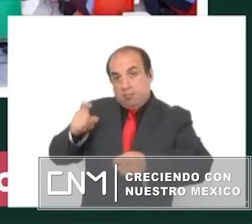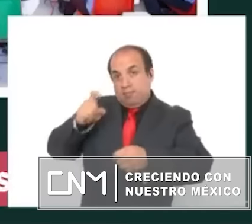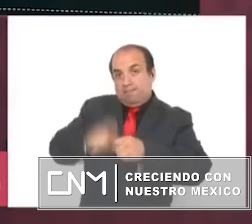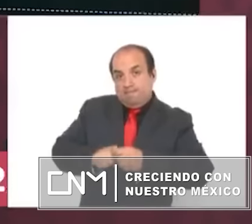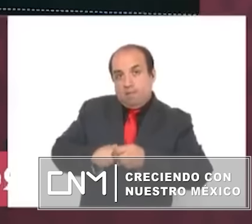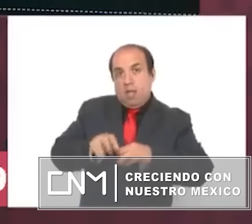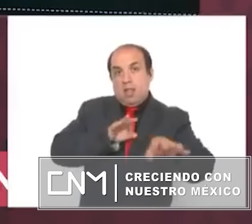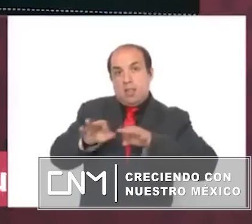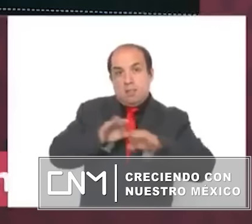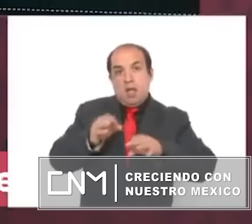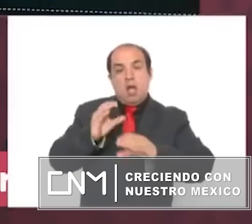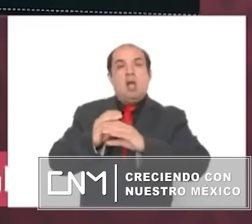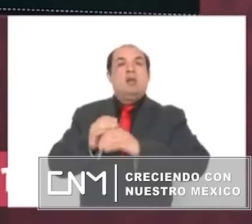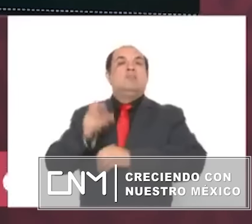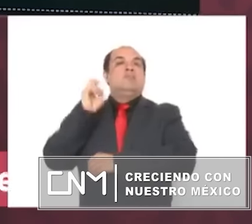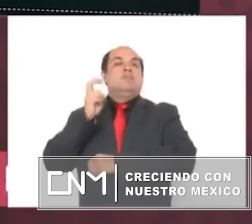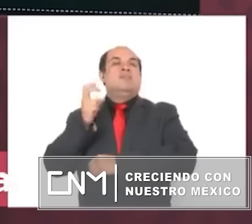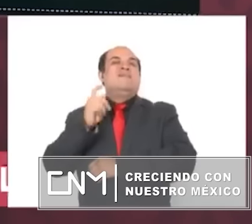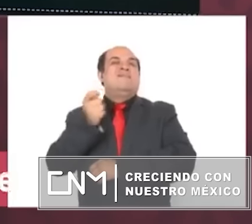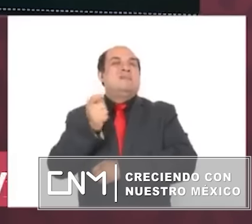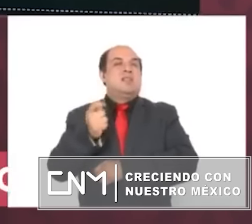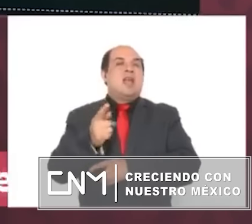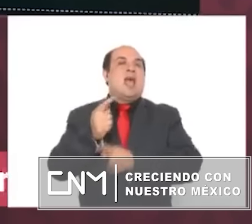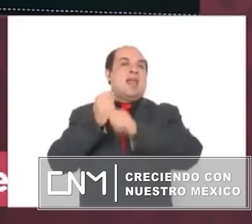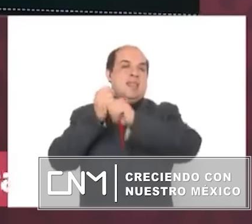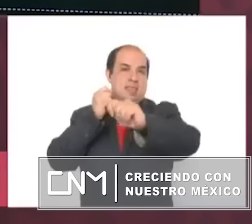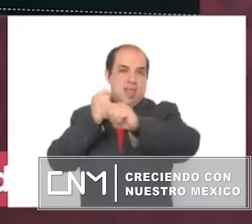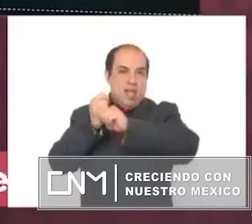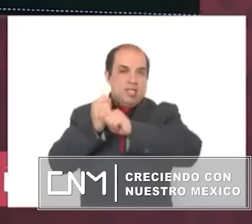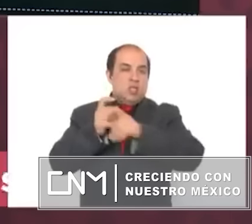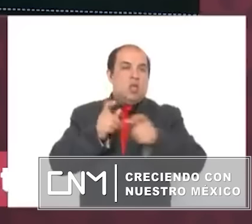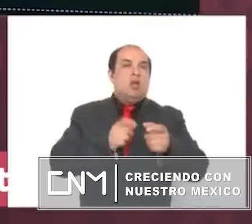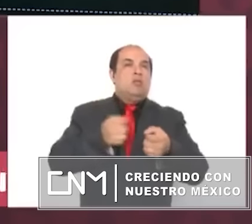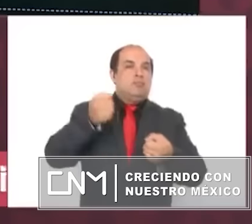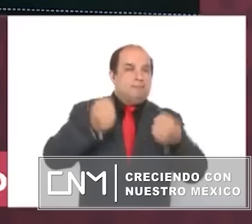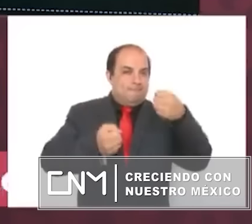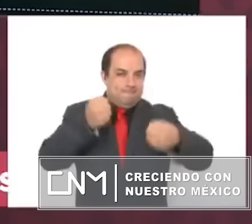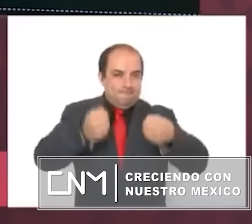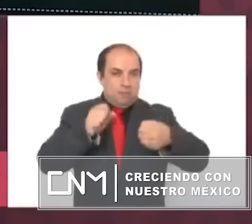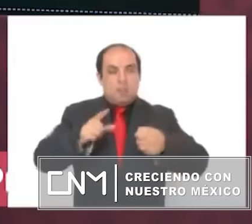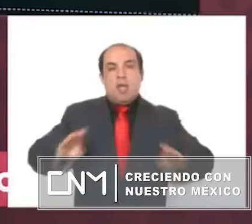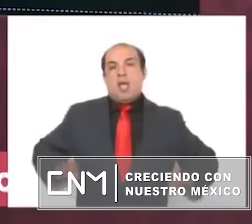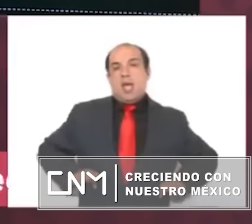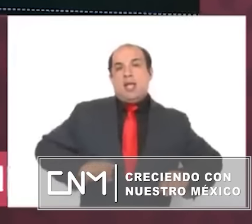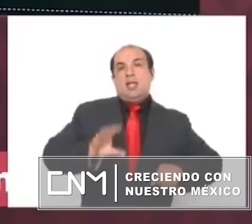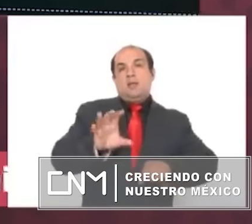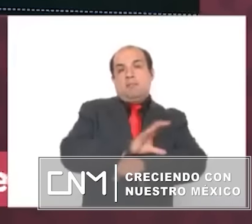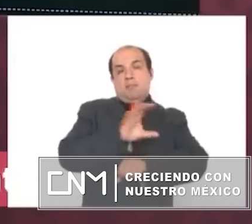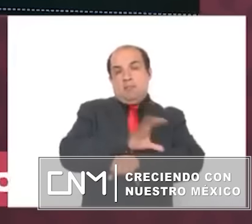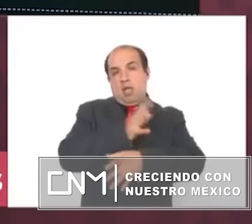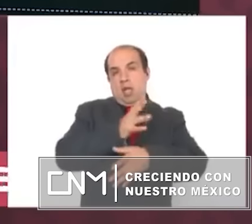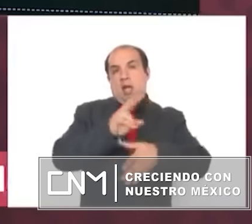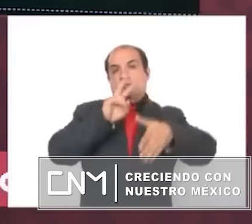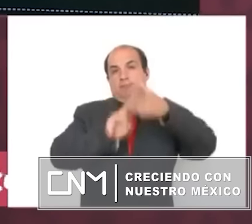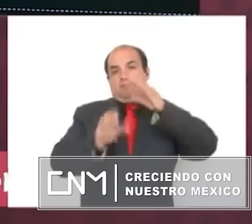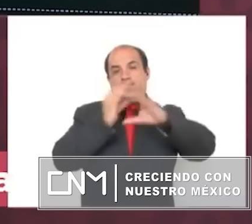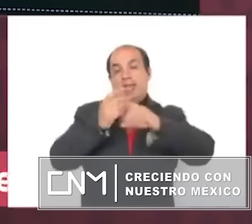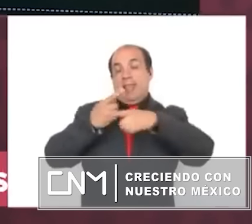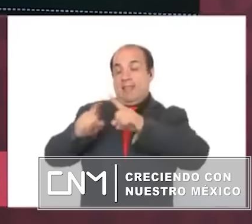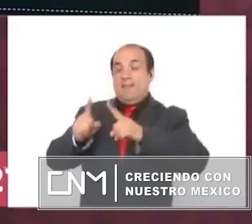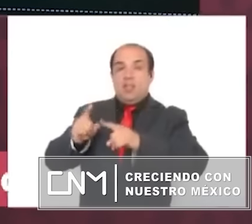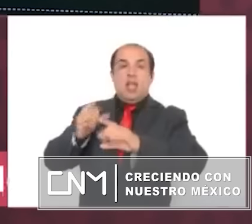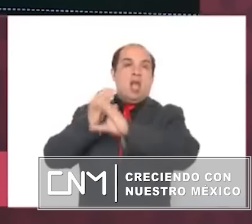ver con tránsito, operación de transporte y las características técnicas de los trolebuses, que por supuesto es difícil, es distinto a los autobuses de